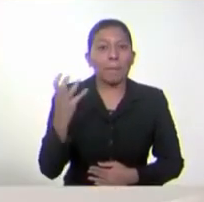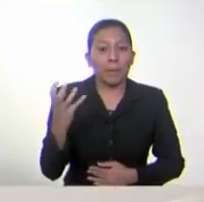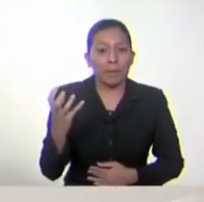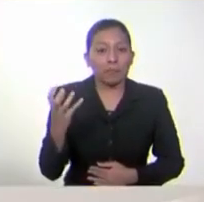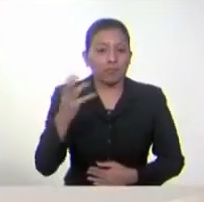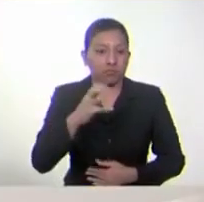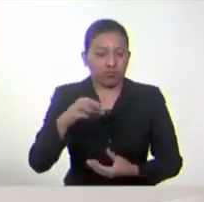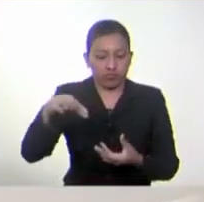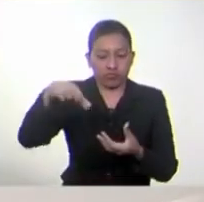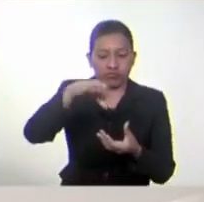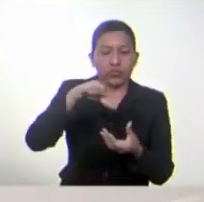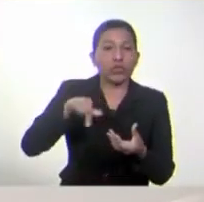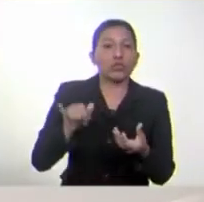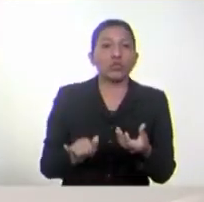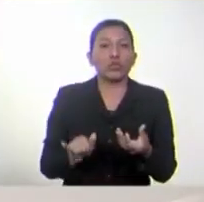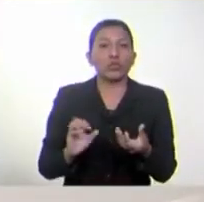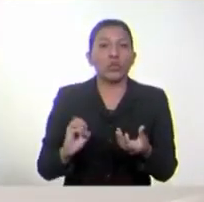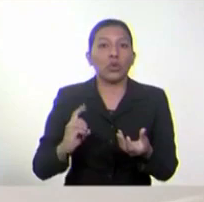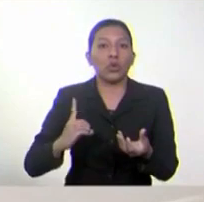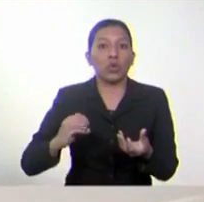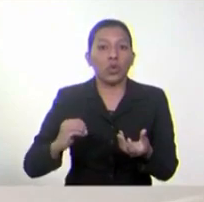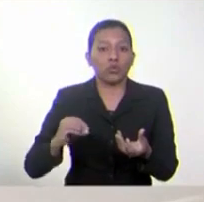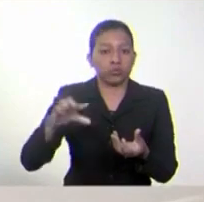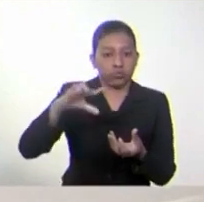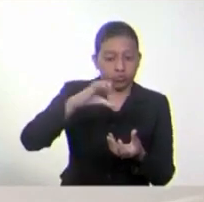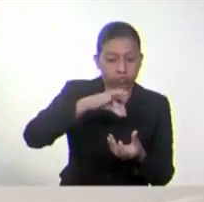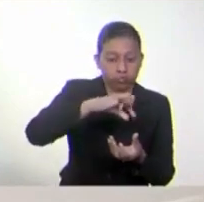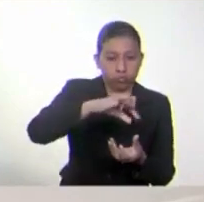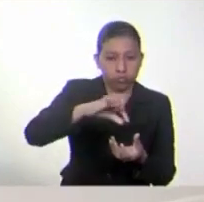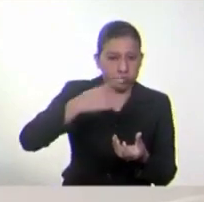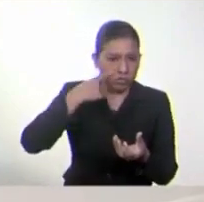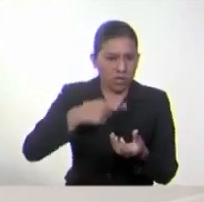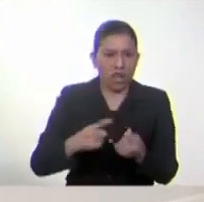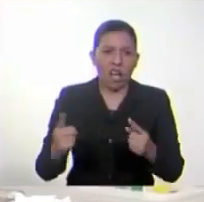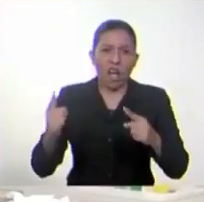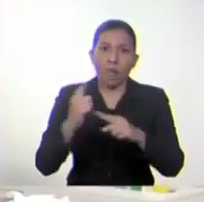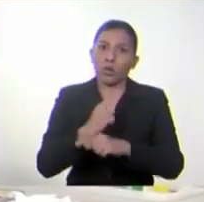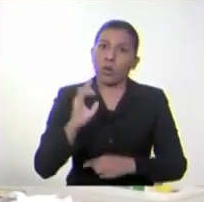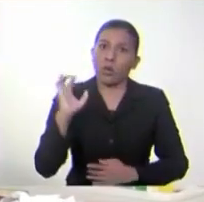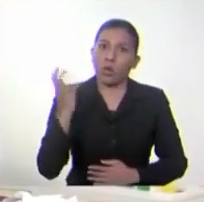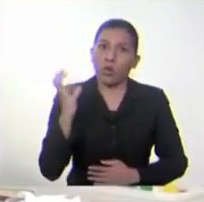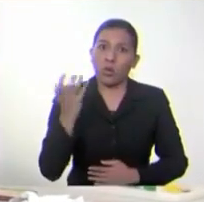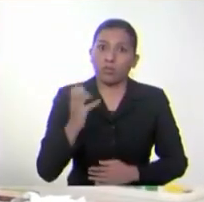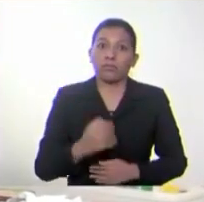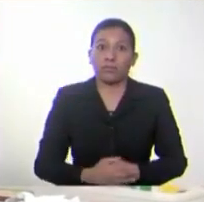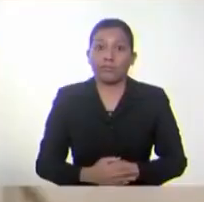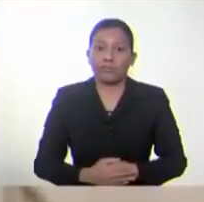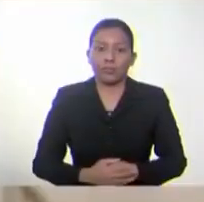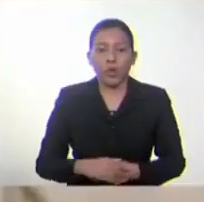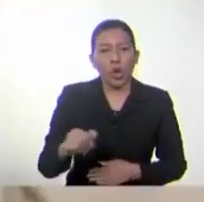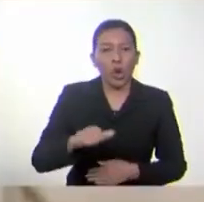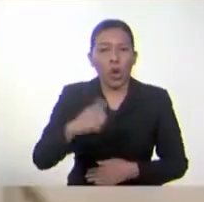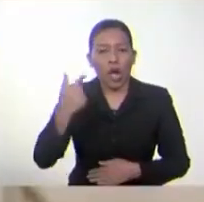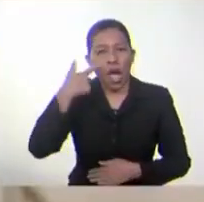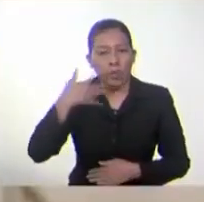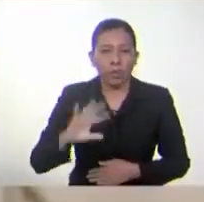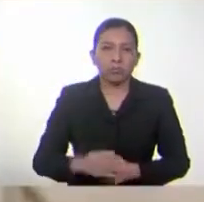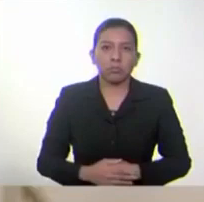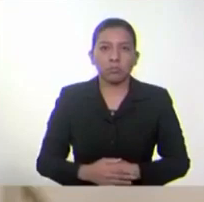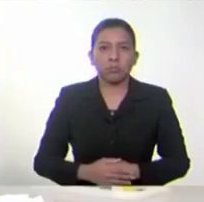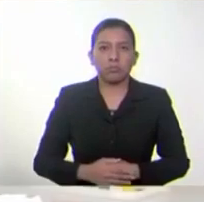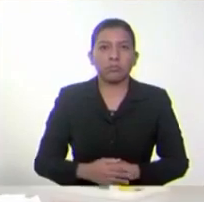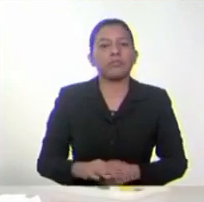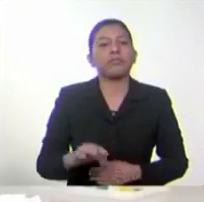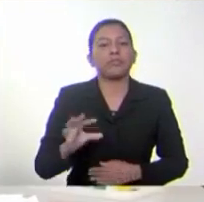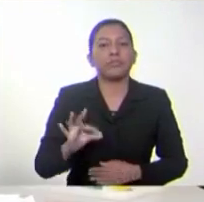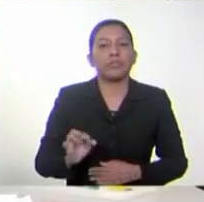yodo. Observarás el cambio de color en ellas. Posteriormente, otro ejemplo es la fermentación láctica, en la